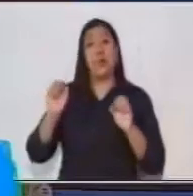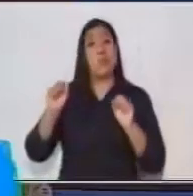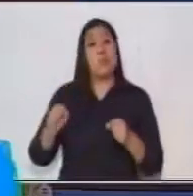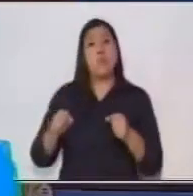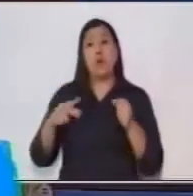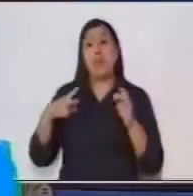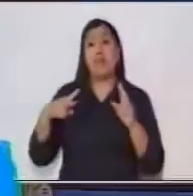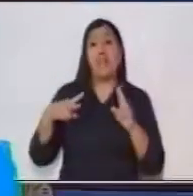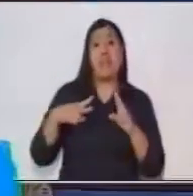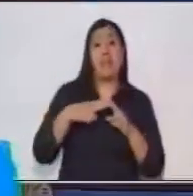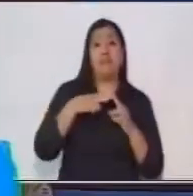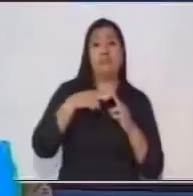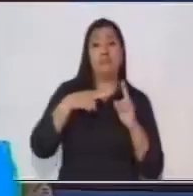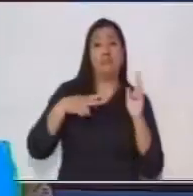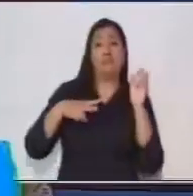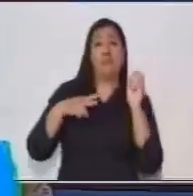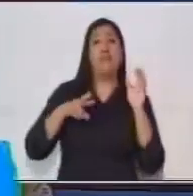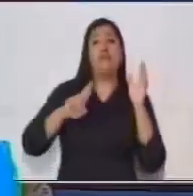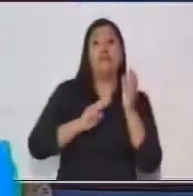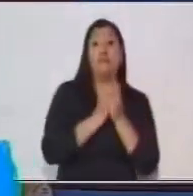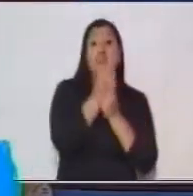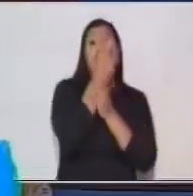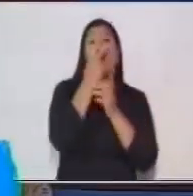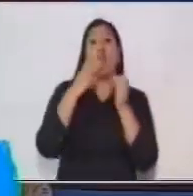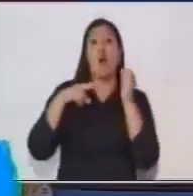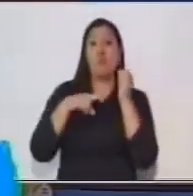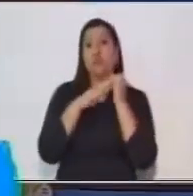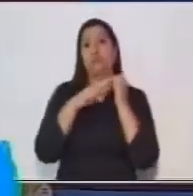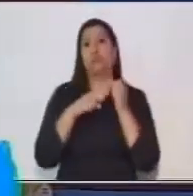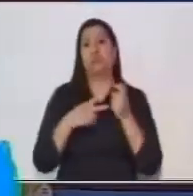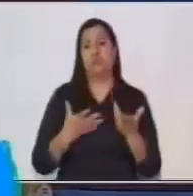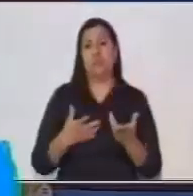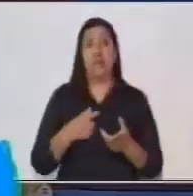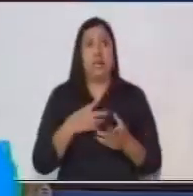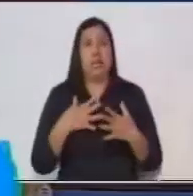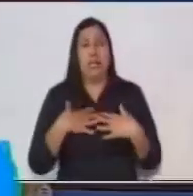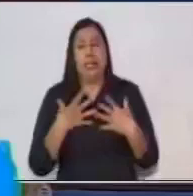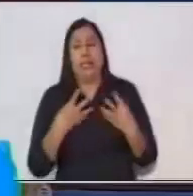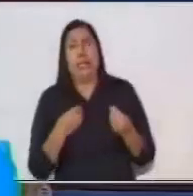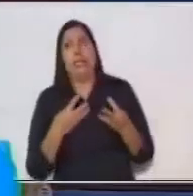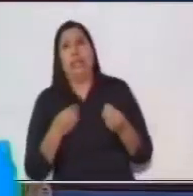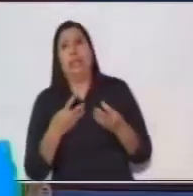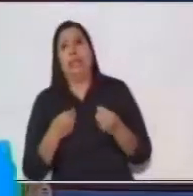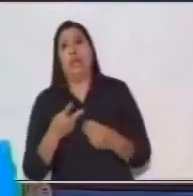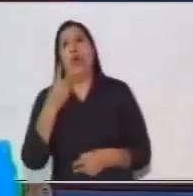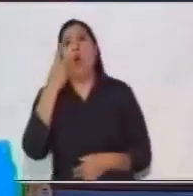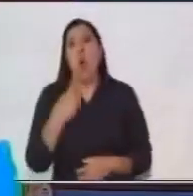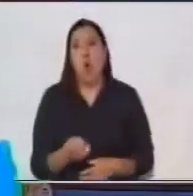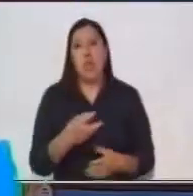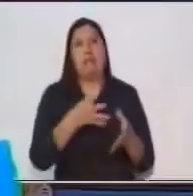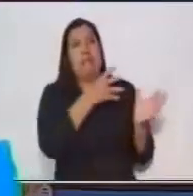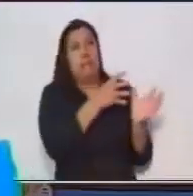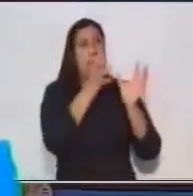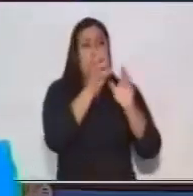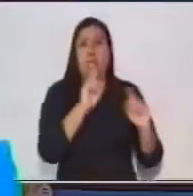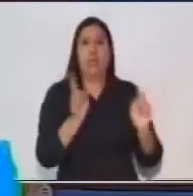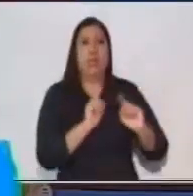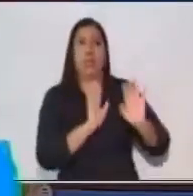flores. Se llevaron un gran susto para no volver a molestar a las abejas. Si